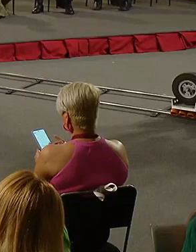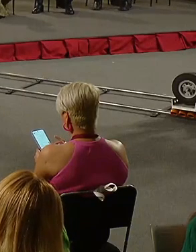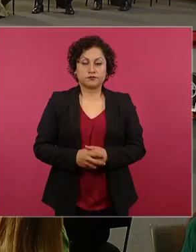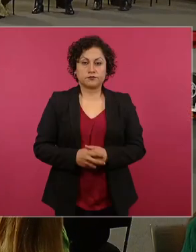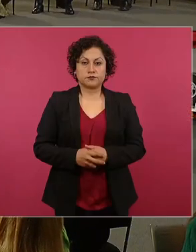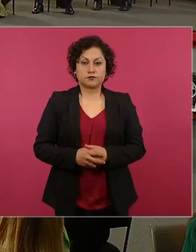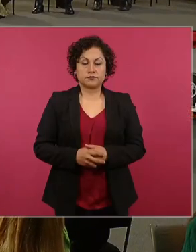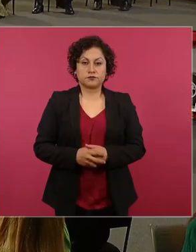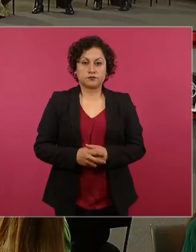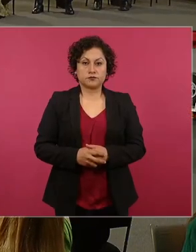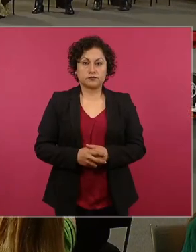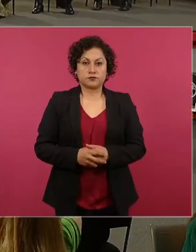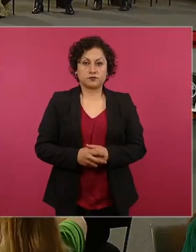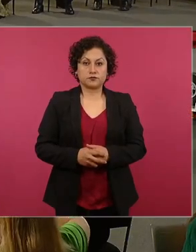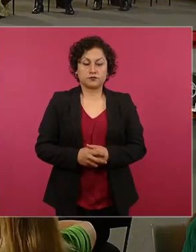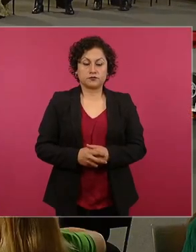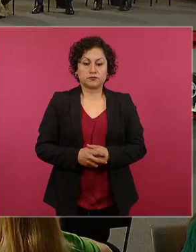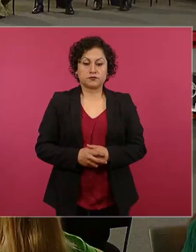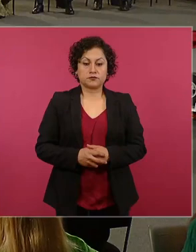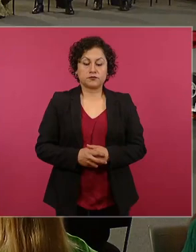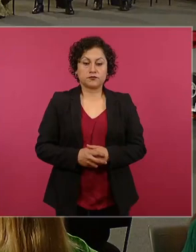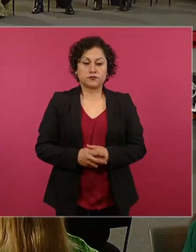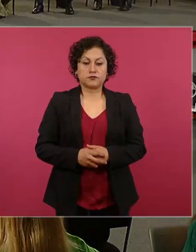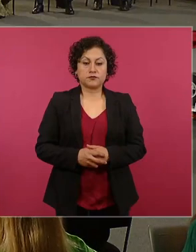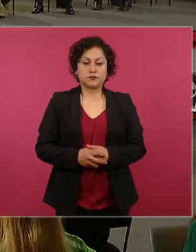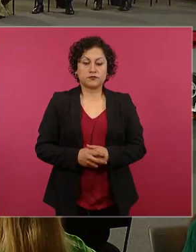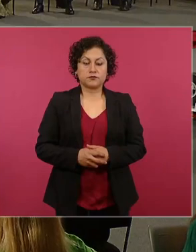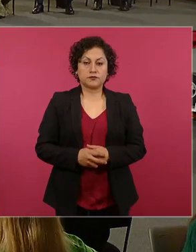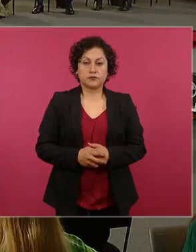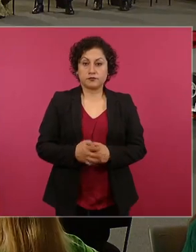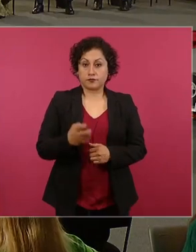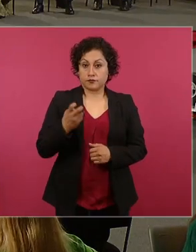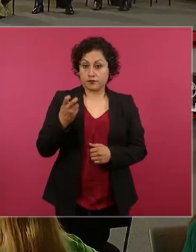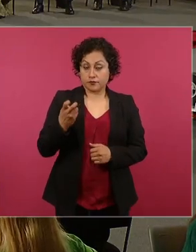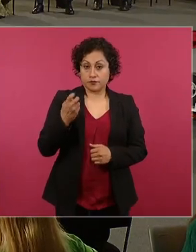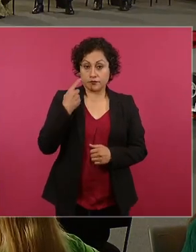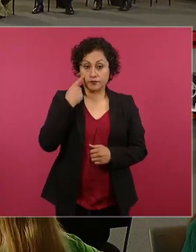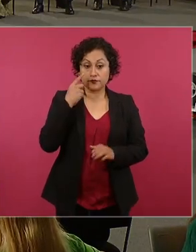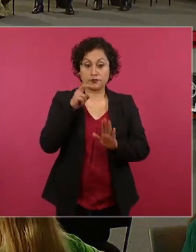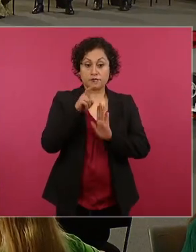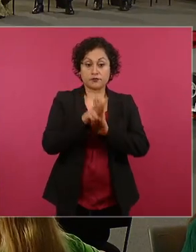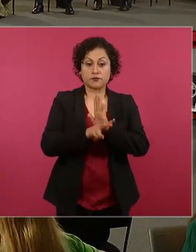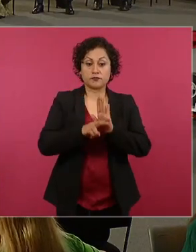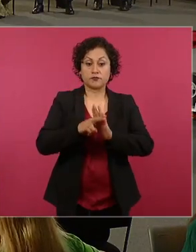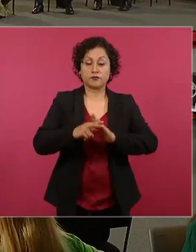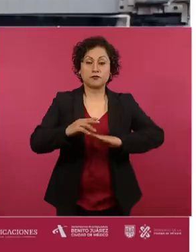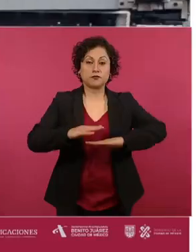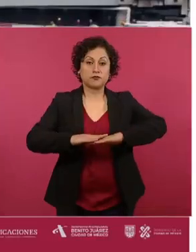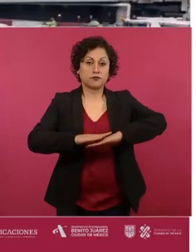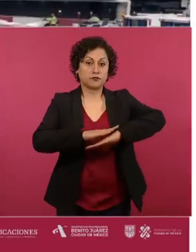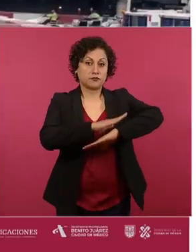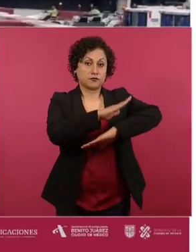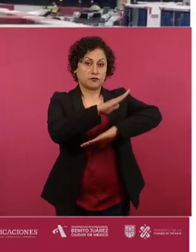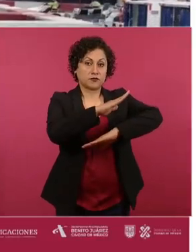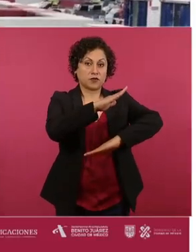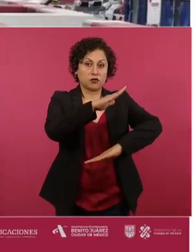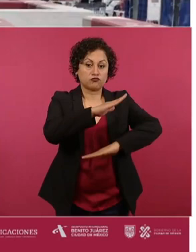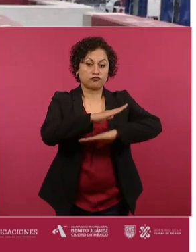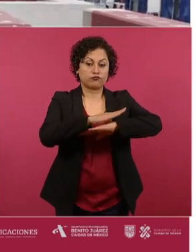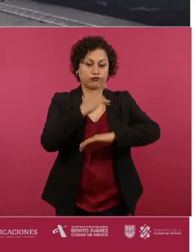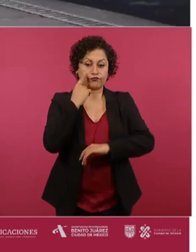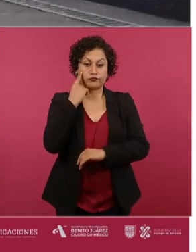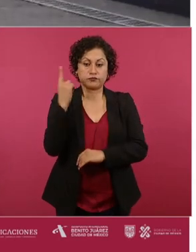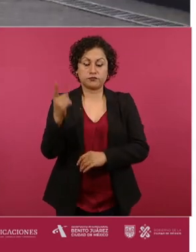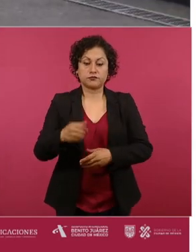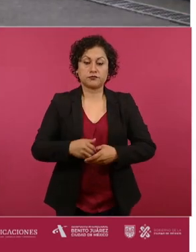presentar la siguiente, por favor. Bueno, esta fue una de las rampas que se reniveló, ahí se ve el desnivel, vean el desnivel de